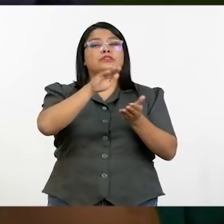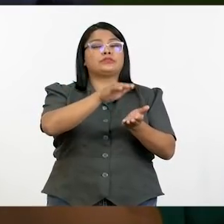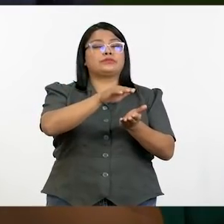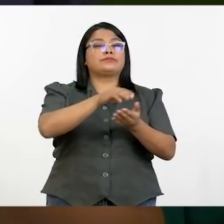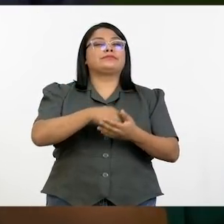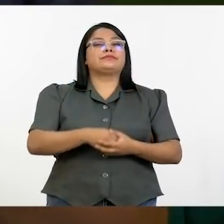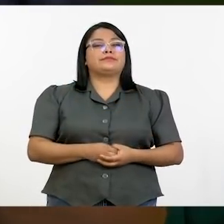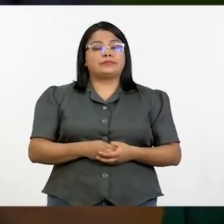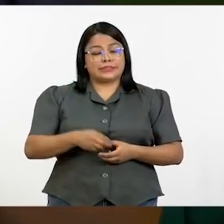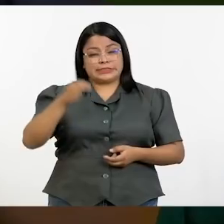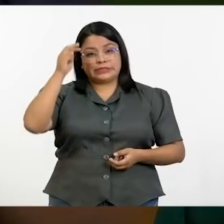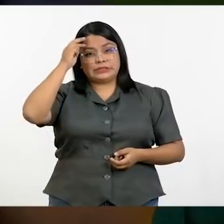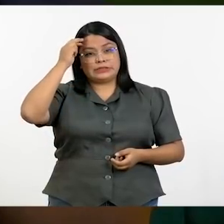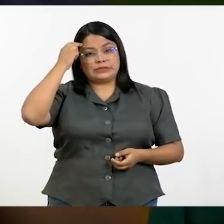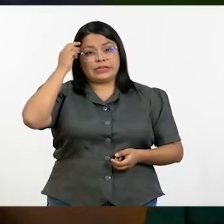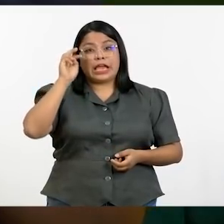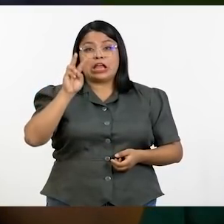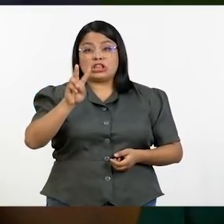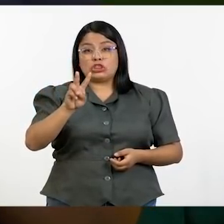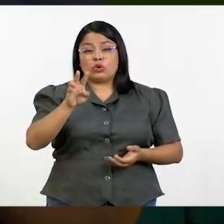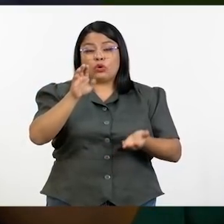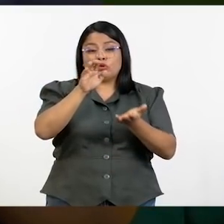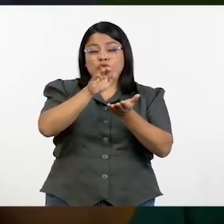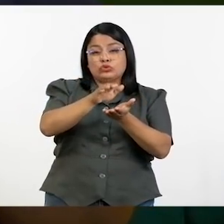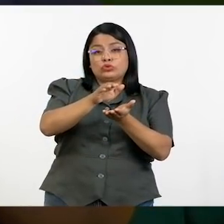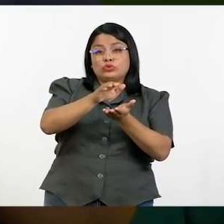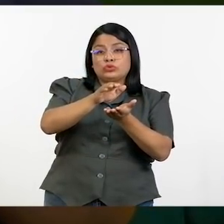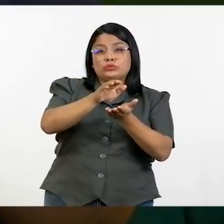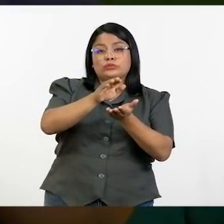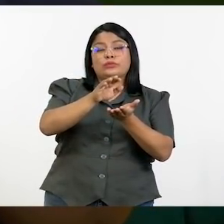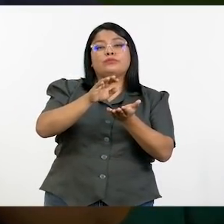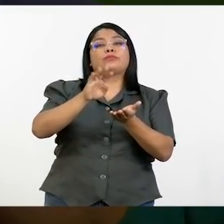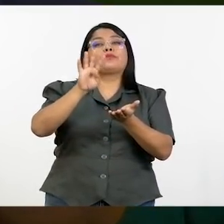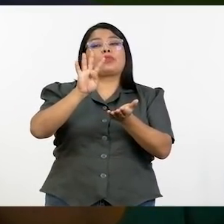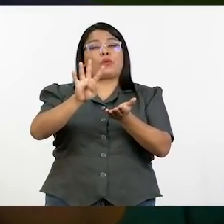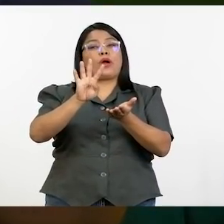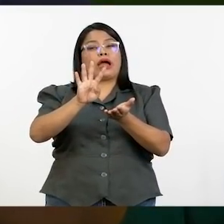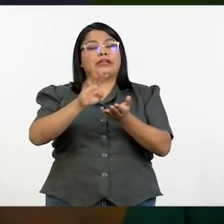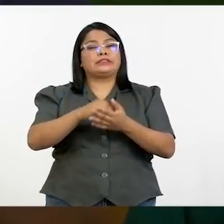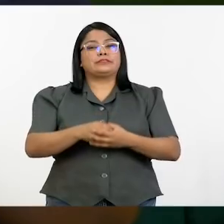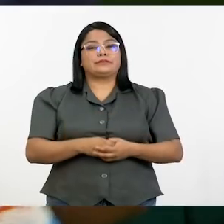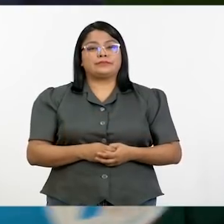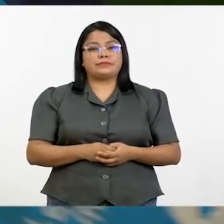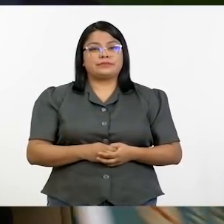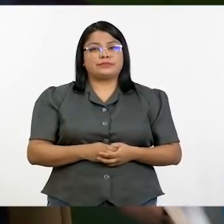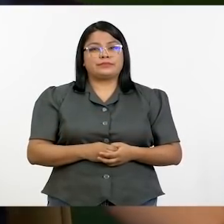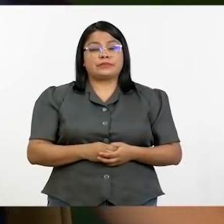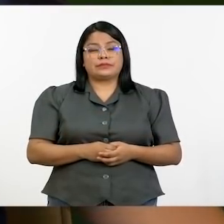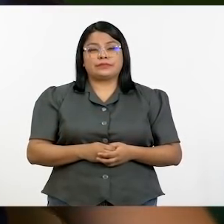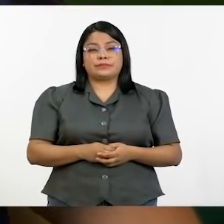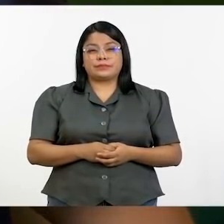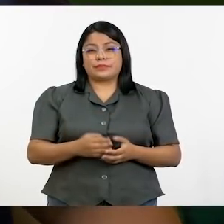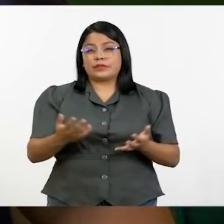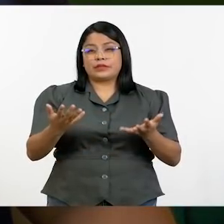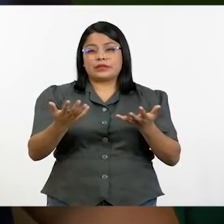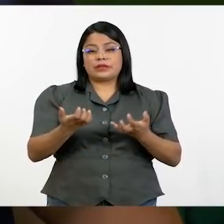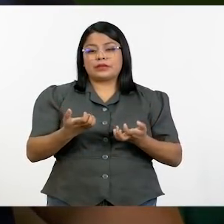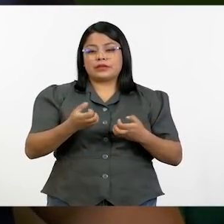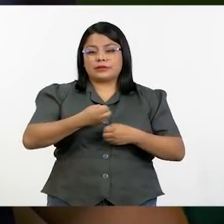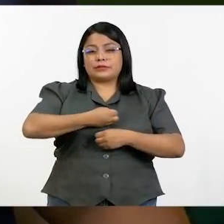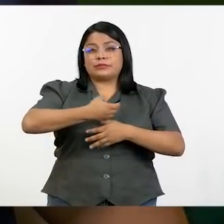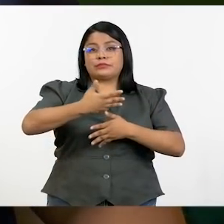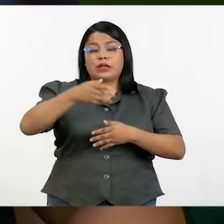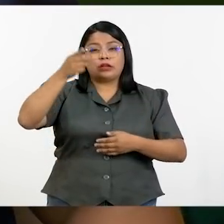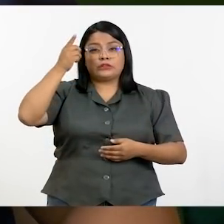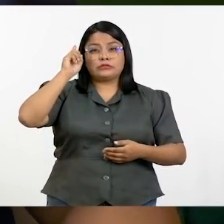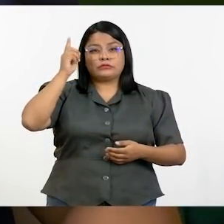4 unidades. Eso quiere decir que en el tomo 2 encontraremos las 4 unidades restantes. Además, quiero decirles a todos